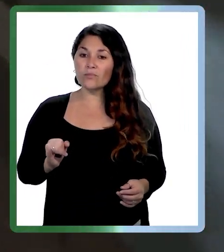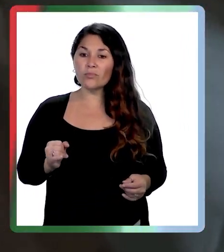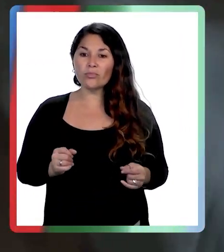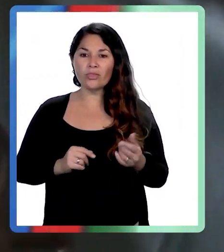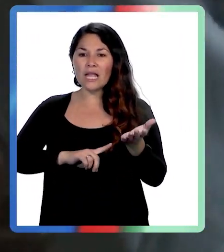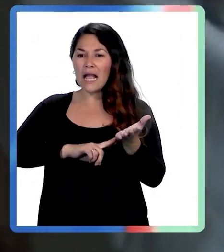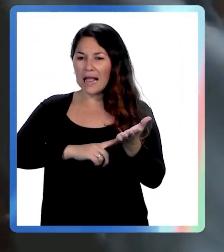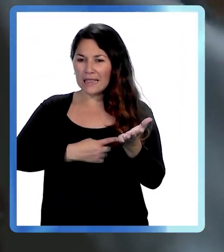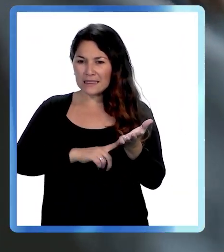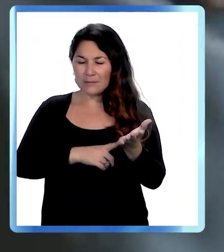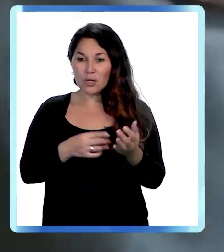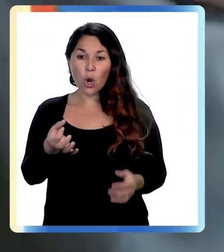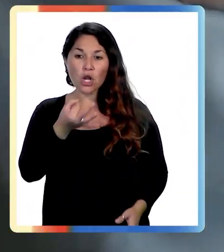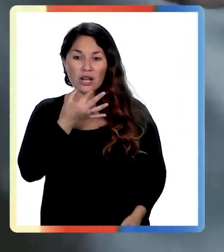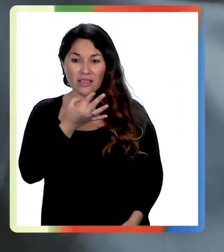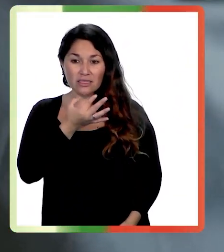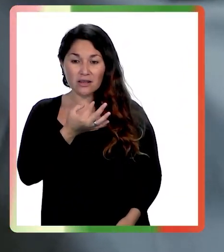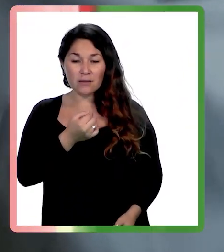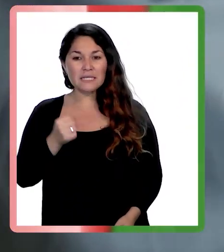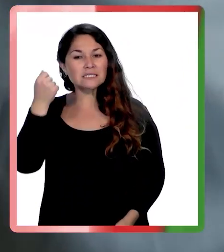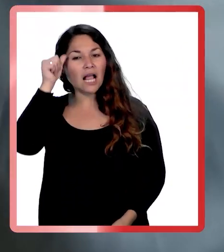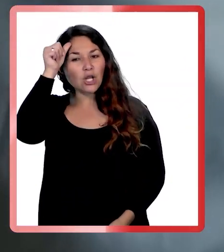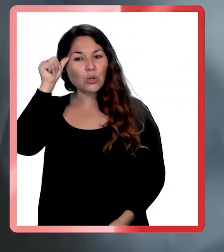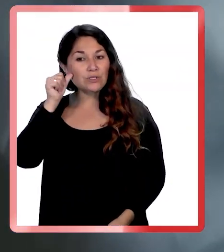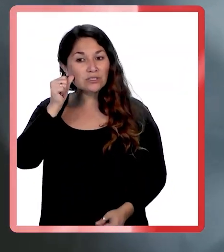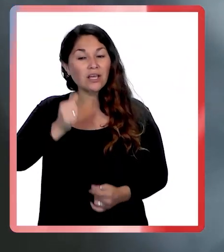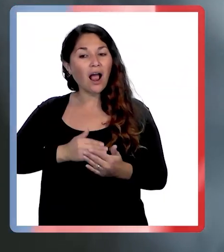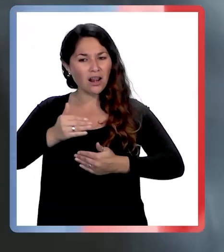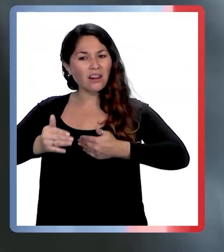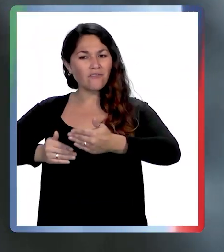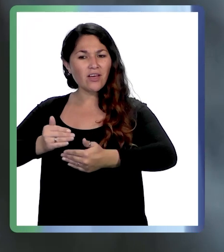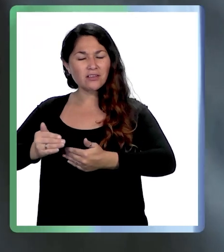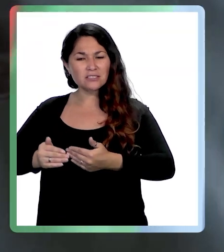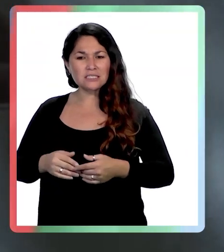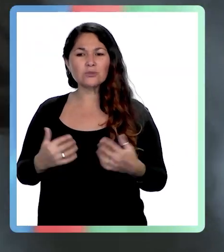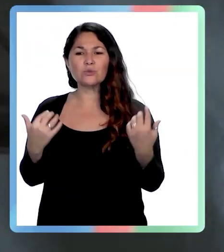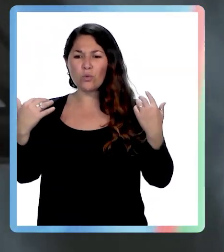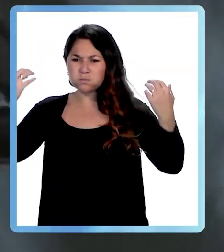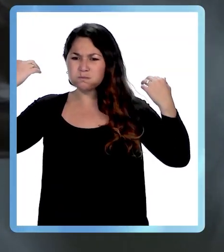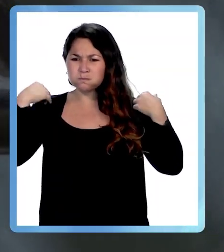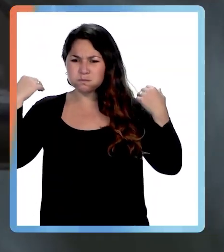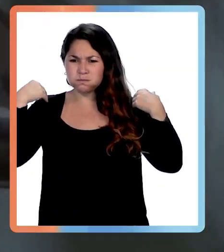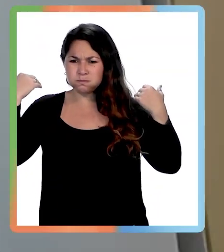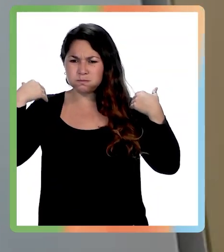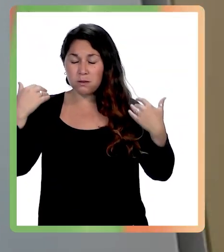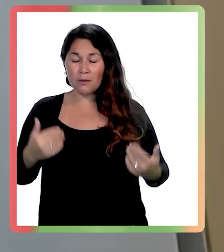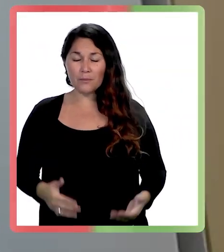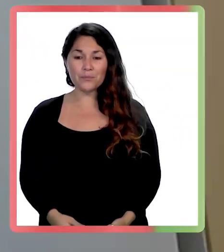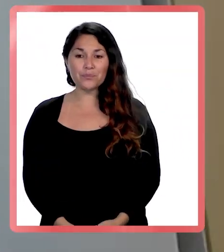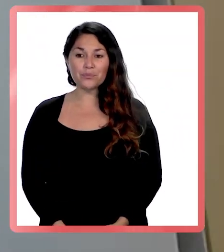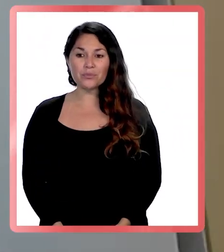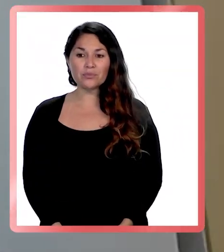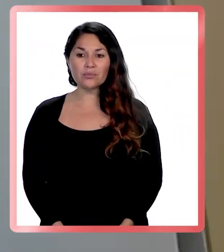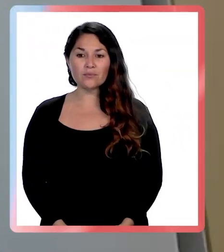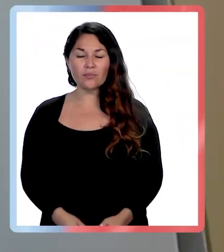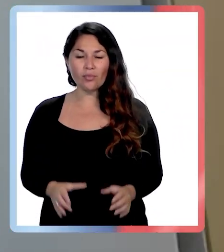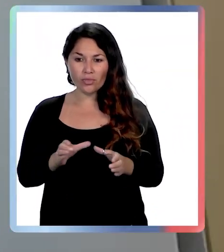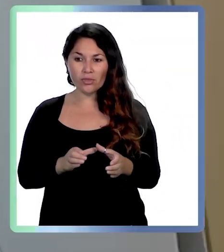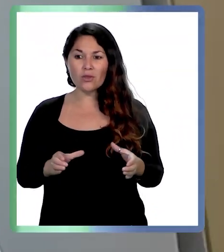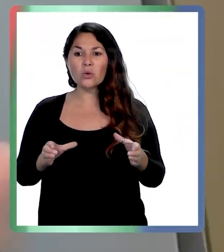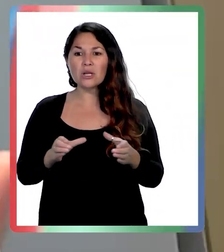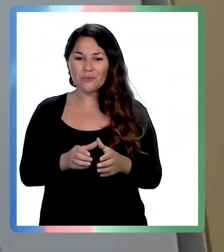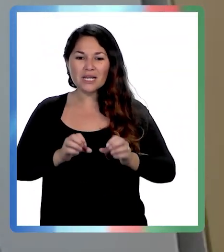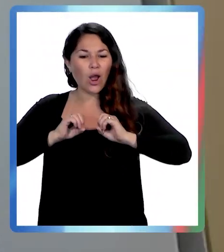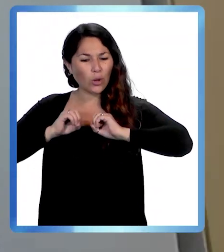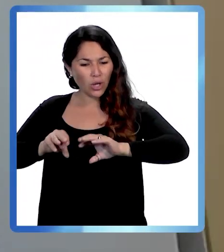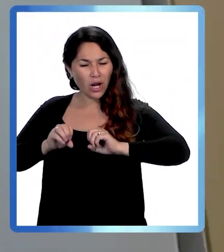que técnicamente en cuanto a fármacos y técnicas quirúrgicas se ha avanzado. Hay mucho más entrenamiento en Chile. Hay un equipo, o